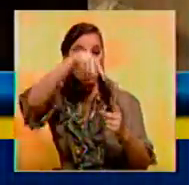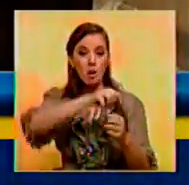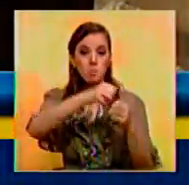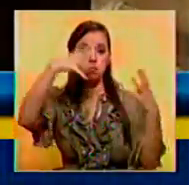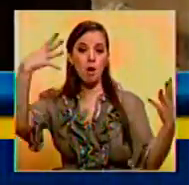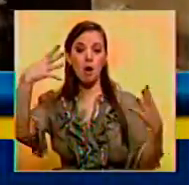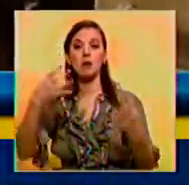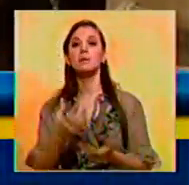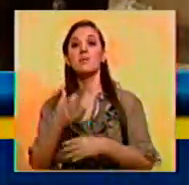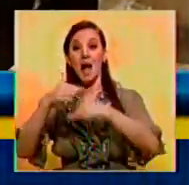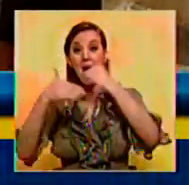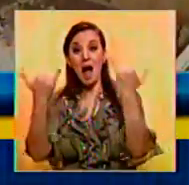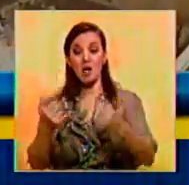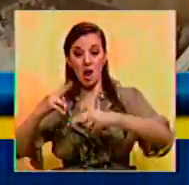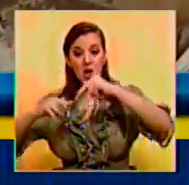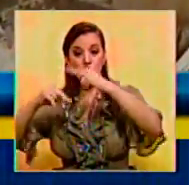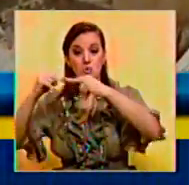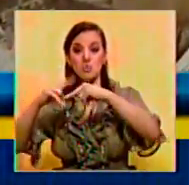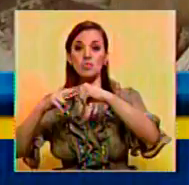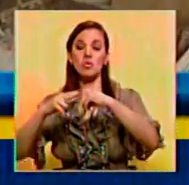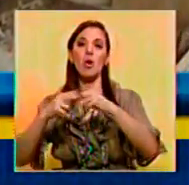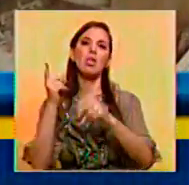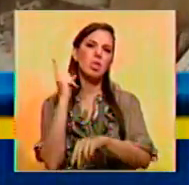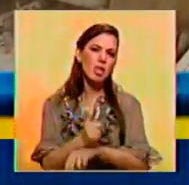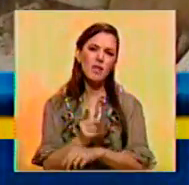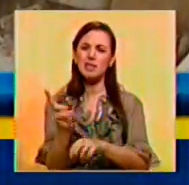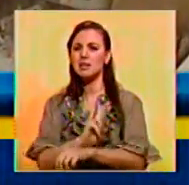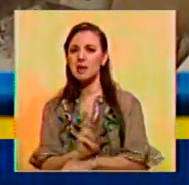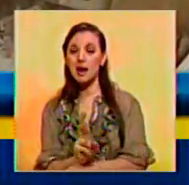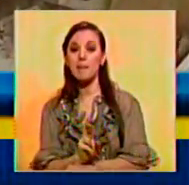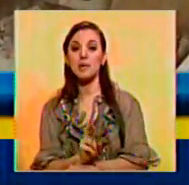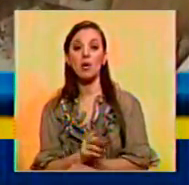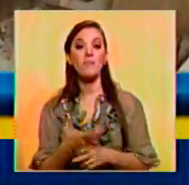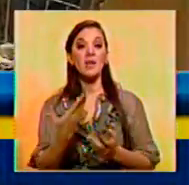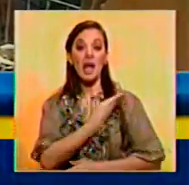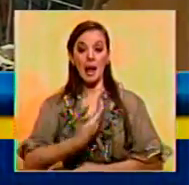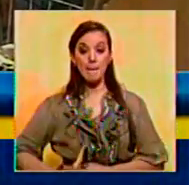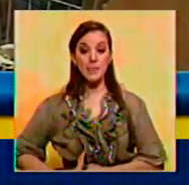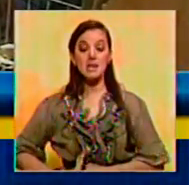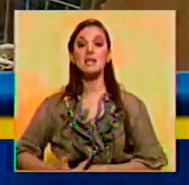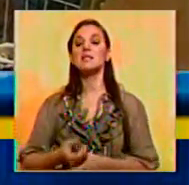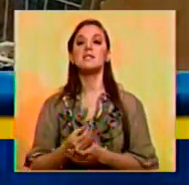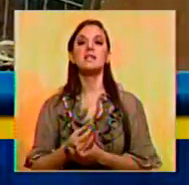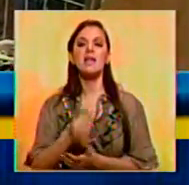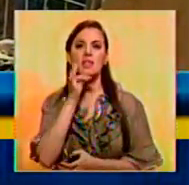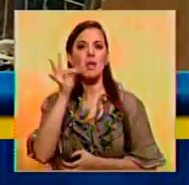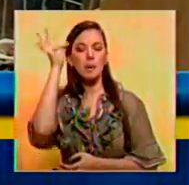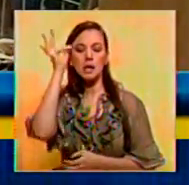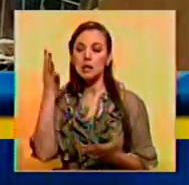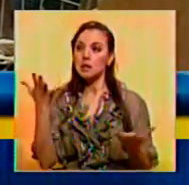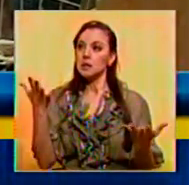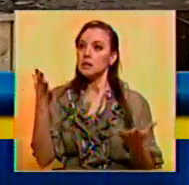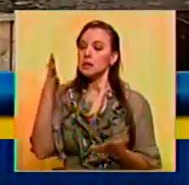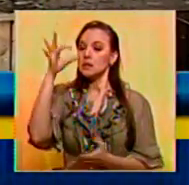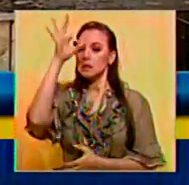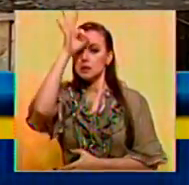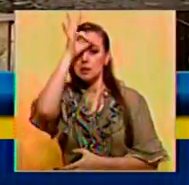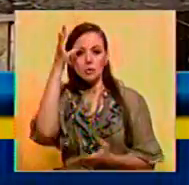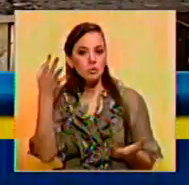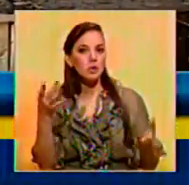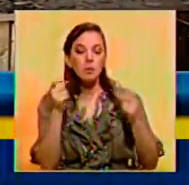reconstrucción de la franja es urgente el presidente palestino buud bas calificó de inimaginable el grado de